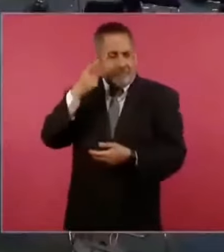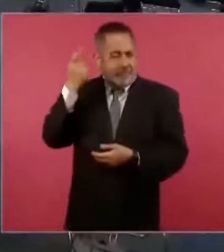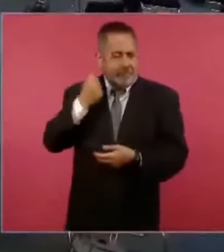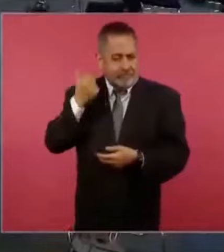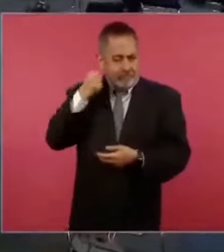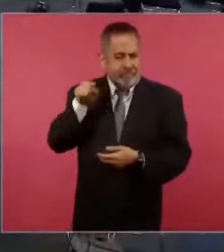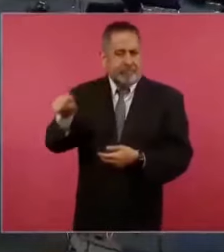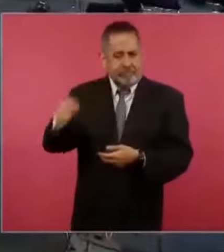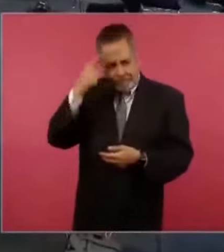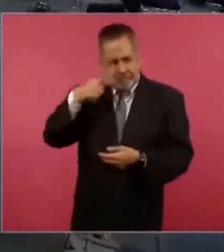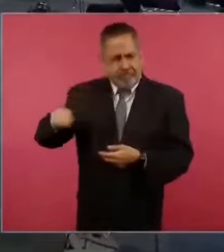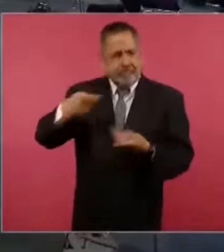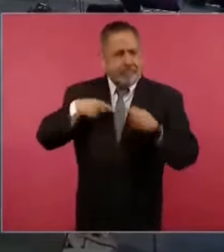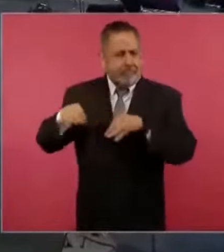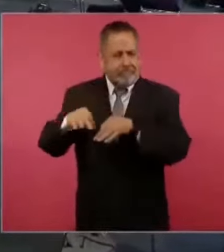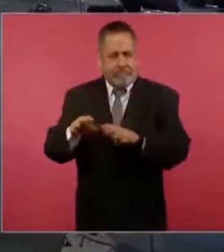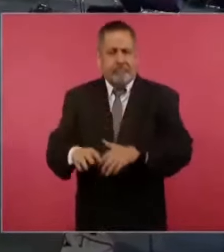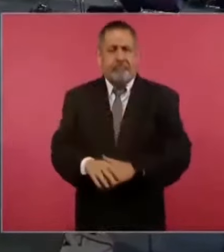de los